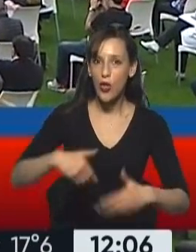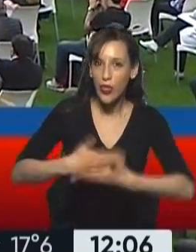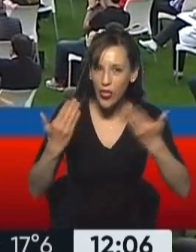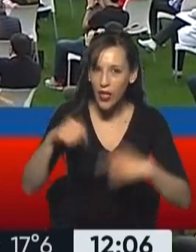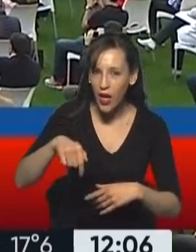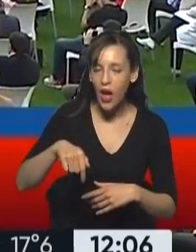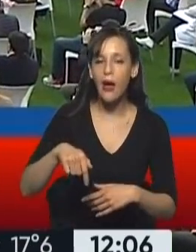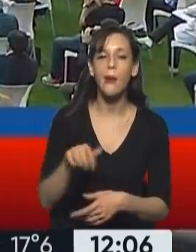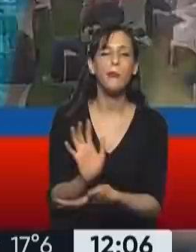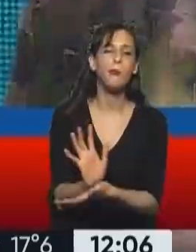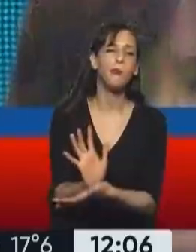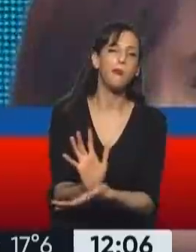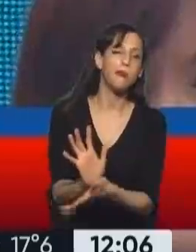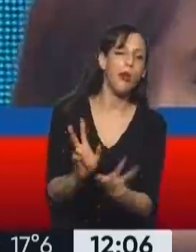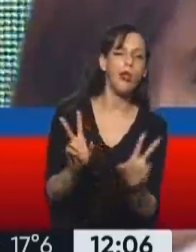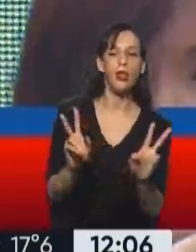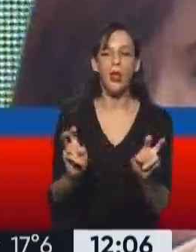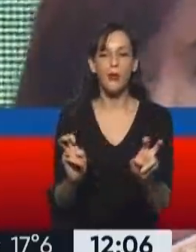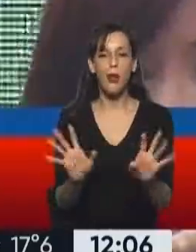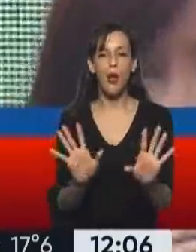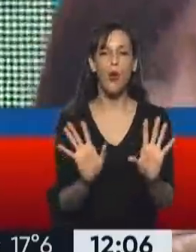mera disputa de poder,